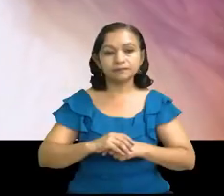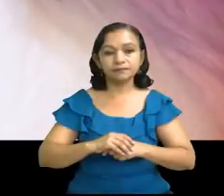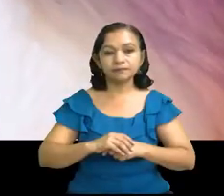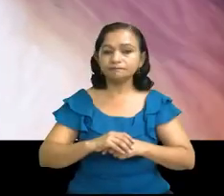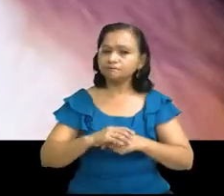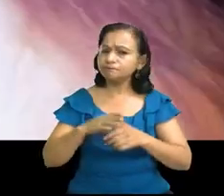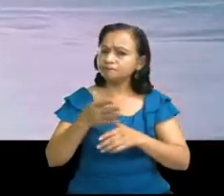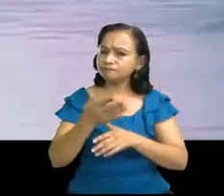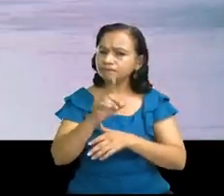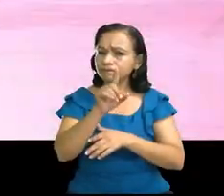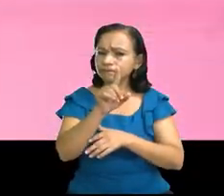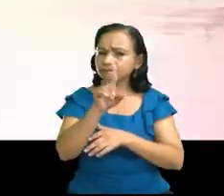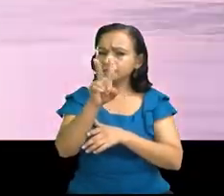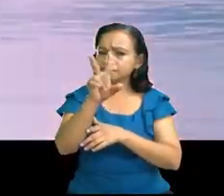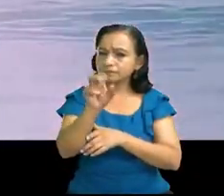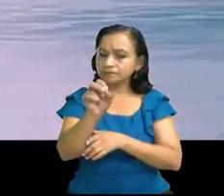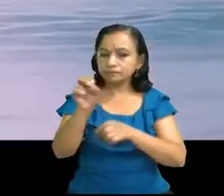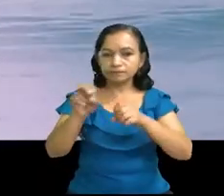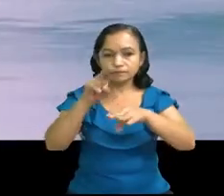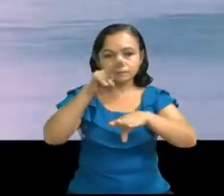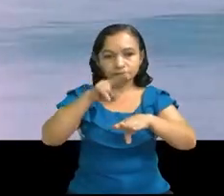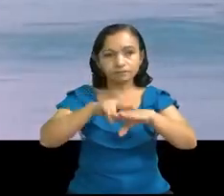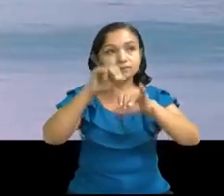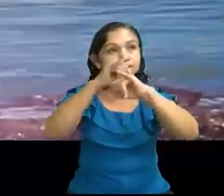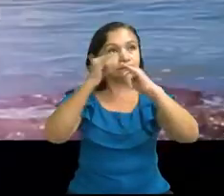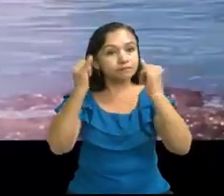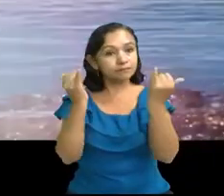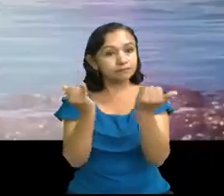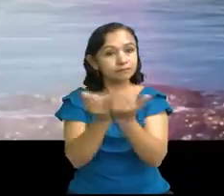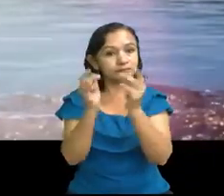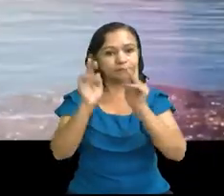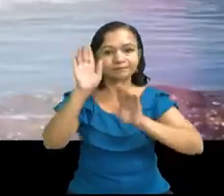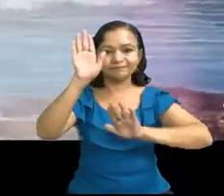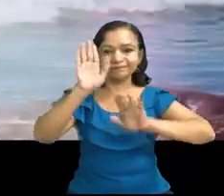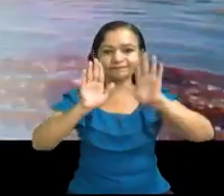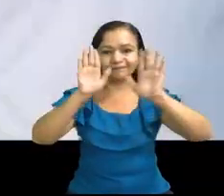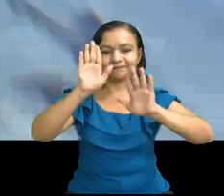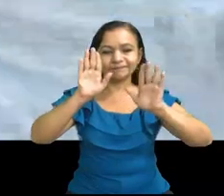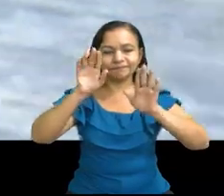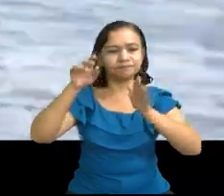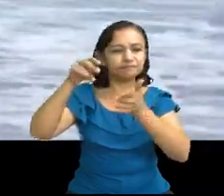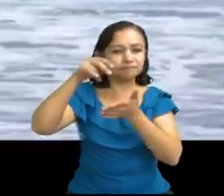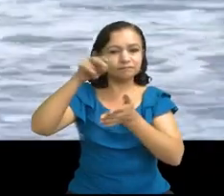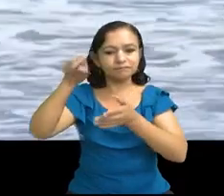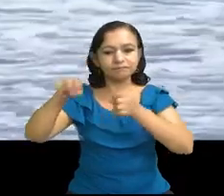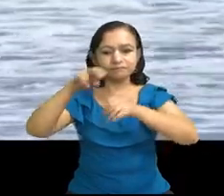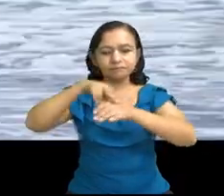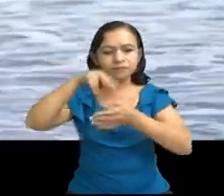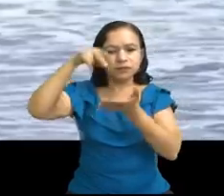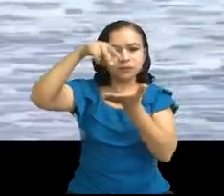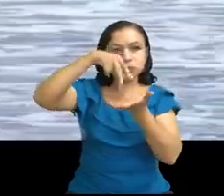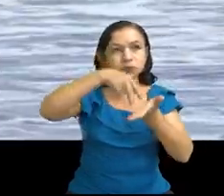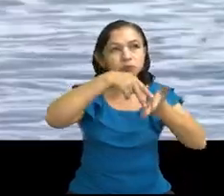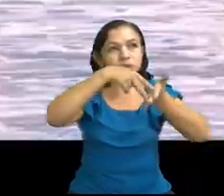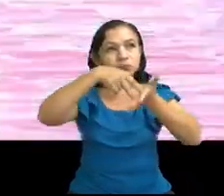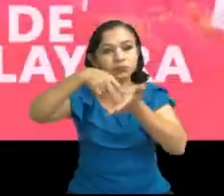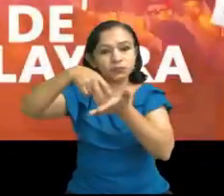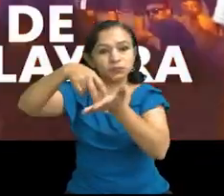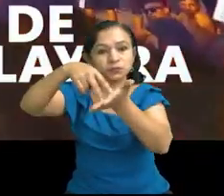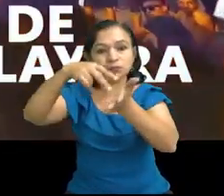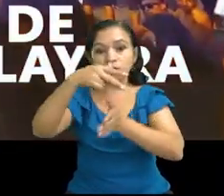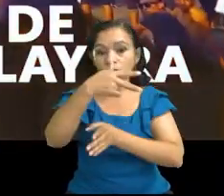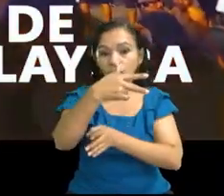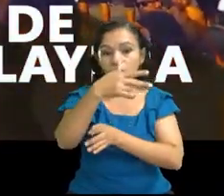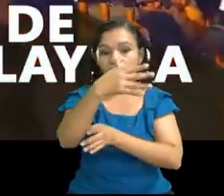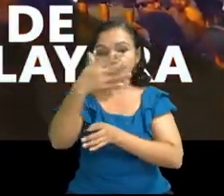Unos 120 surfistas nacionales e internacionales participarán en el Torneo Nacional de Surf, que se realizará este 8 y